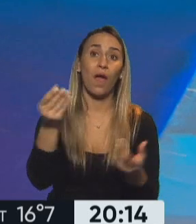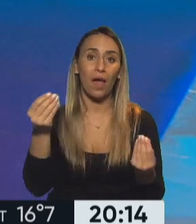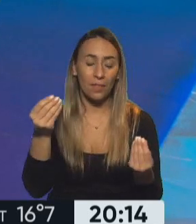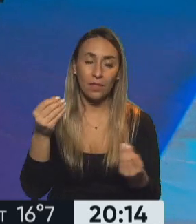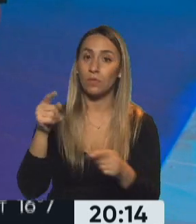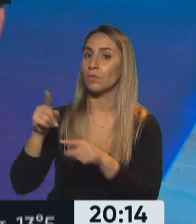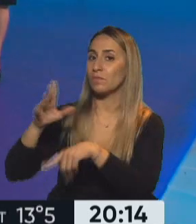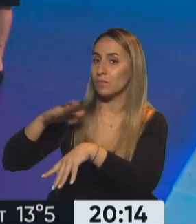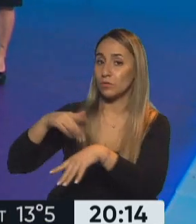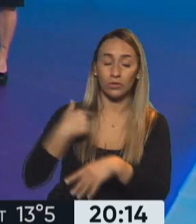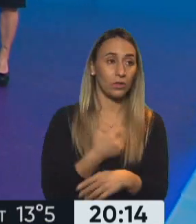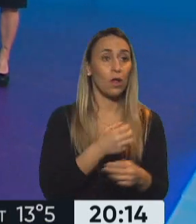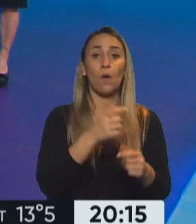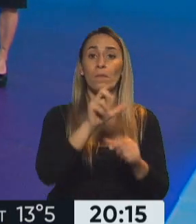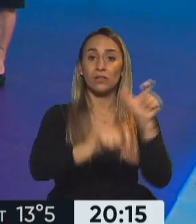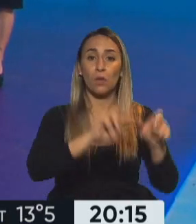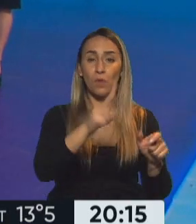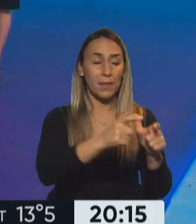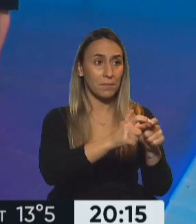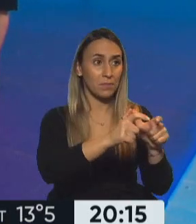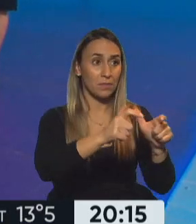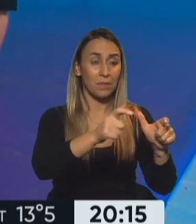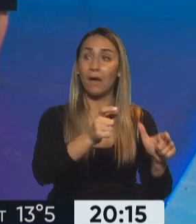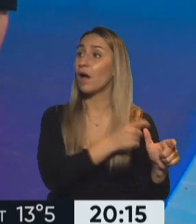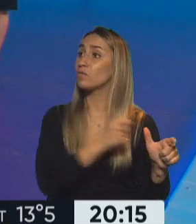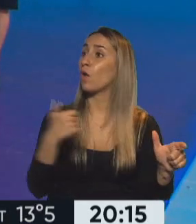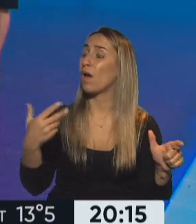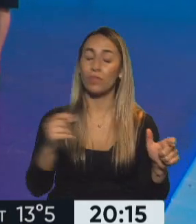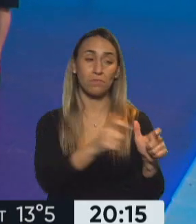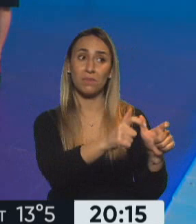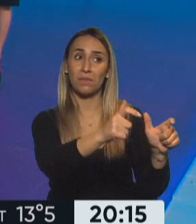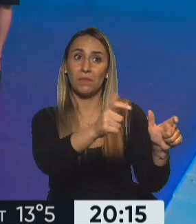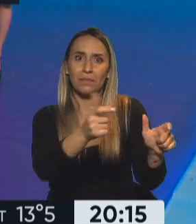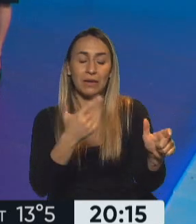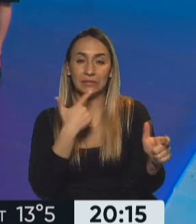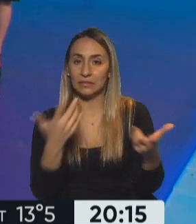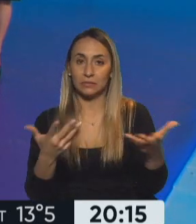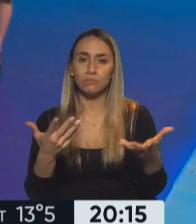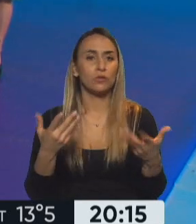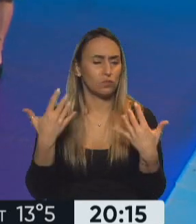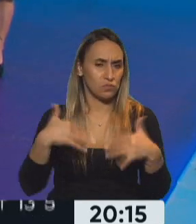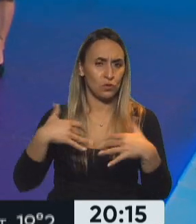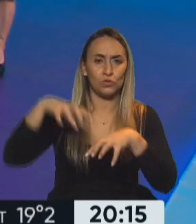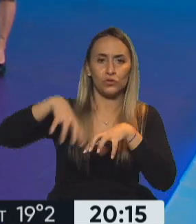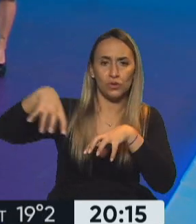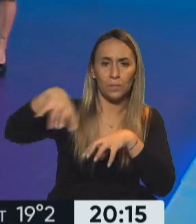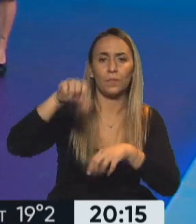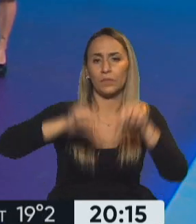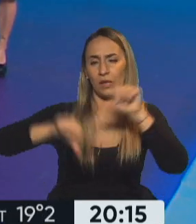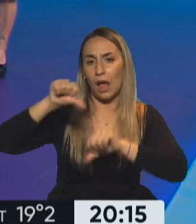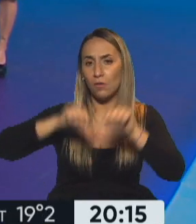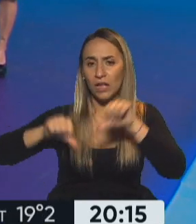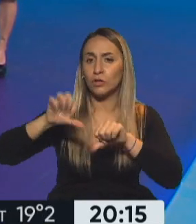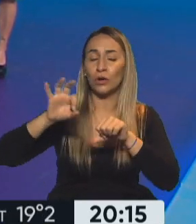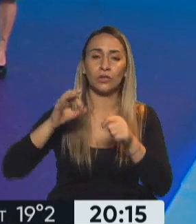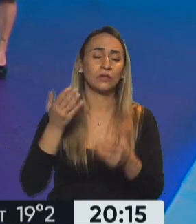mientras contábamos muertes, lamentablemente. Bueno, en ese momento fueron muchos los organismos, los líderes, las lideresas que se atrevían